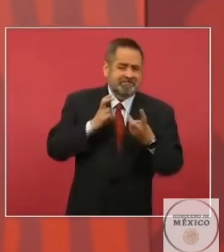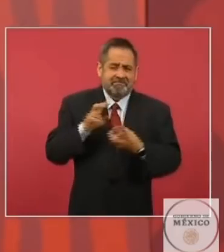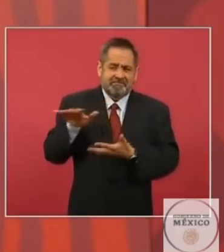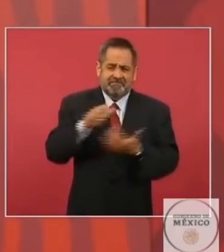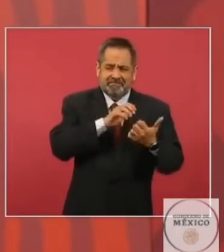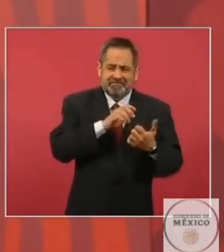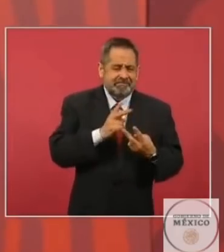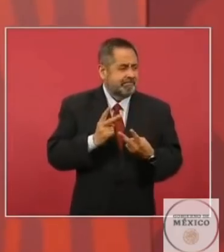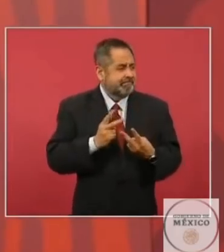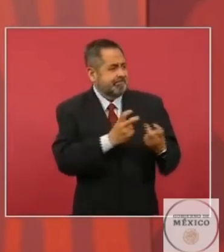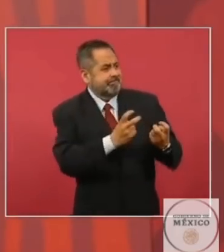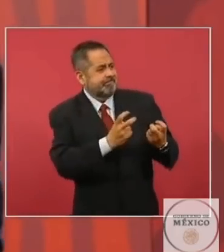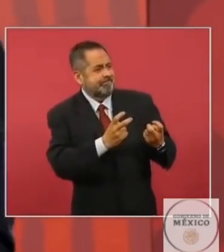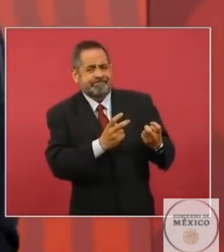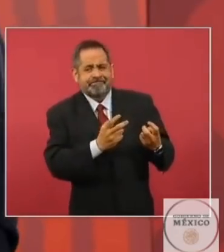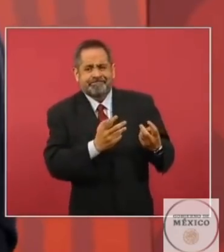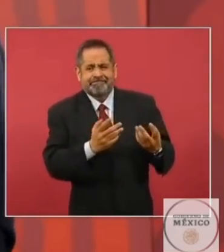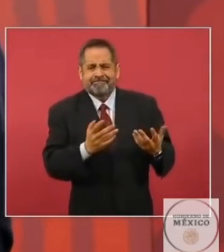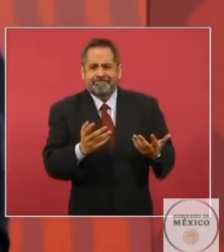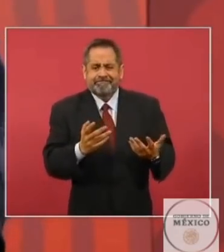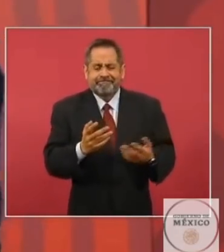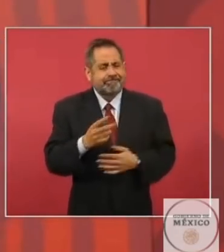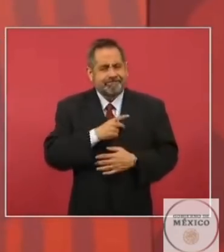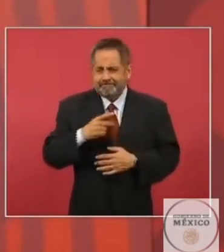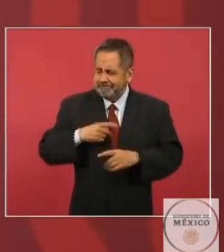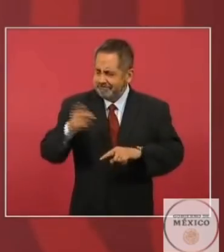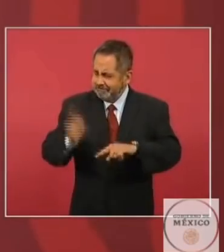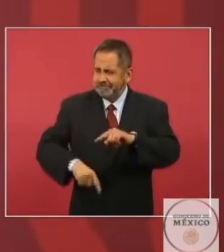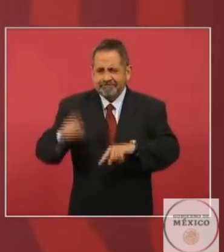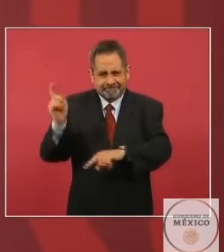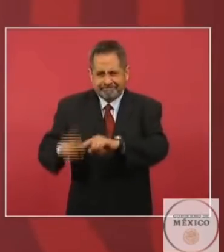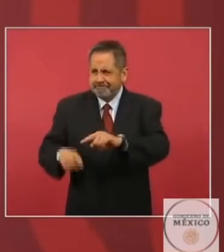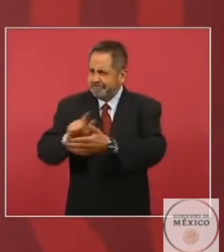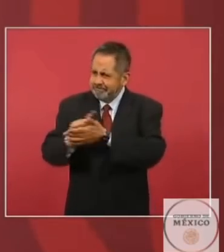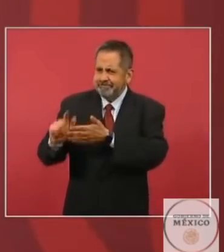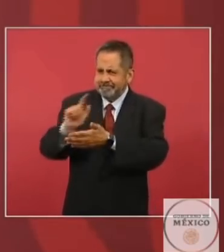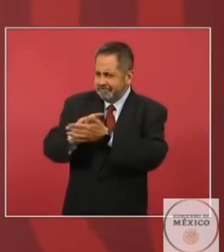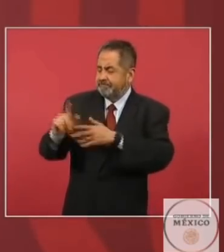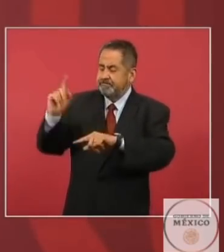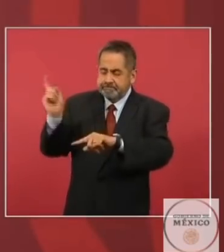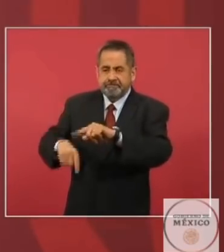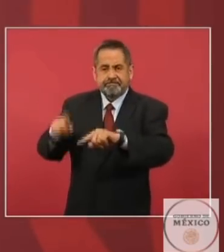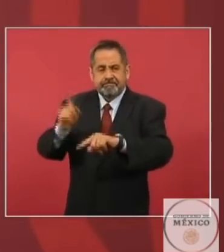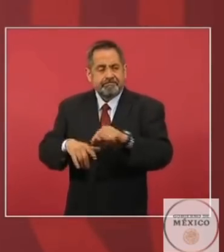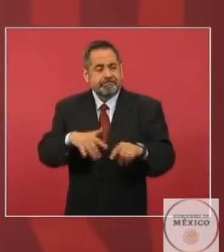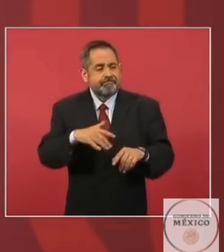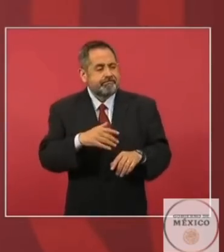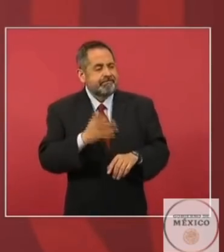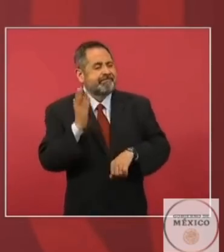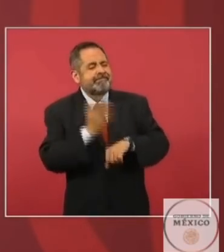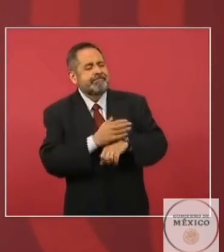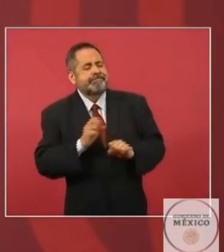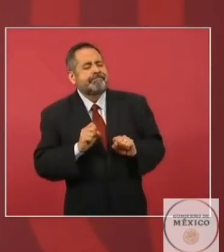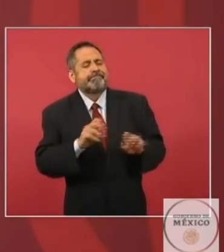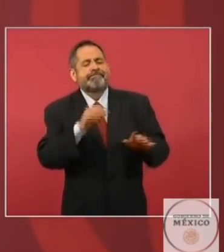Entonces, seguir limpiando y acabar con la impunidad, sea